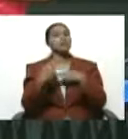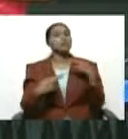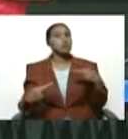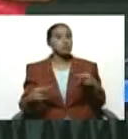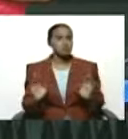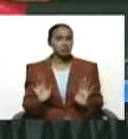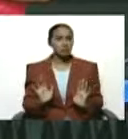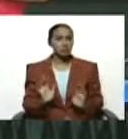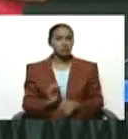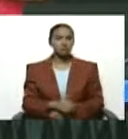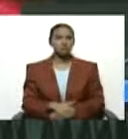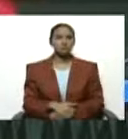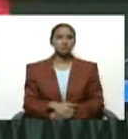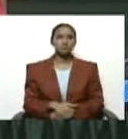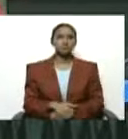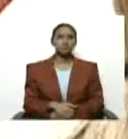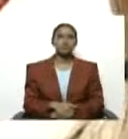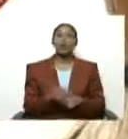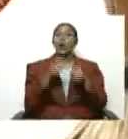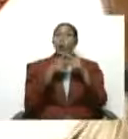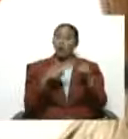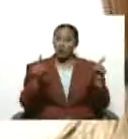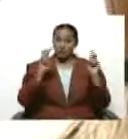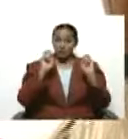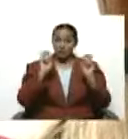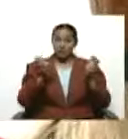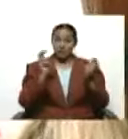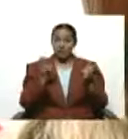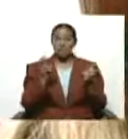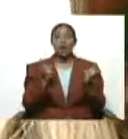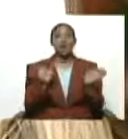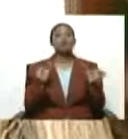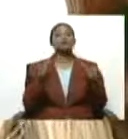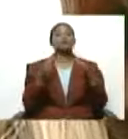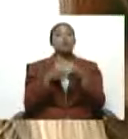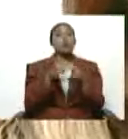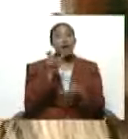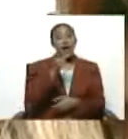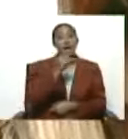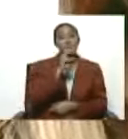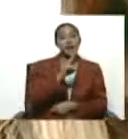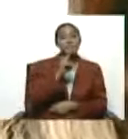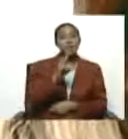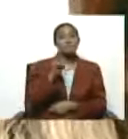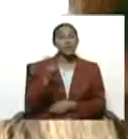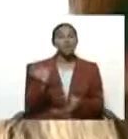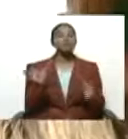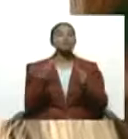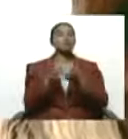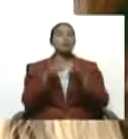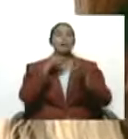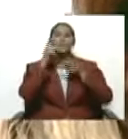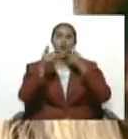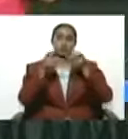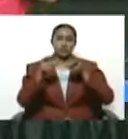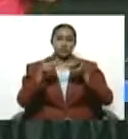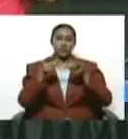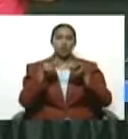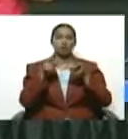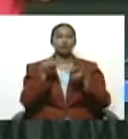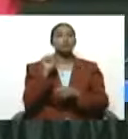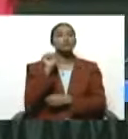Luego está el gran polo patriótico Simón Bolívar, con sus partidos, el Partido Comunista de Venezuela,